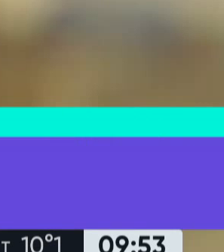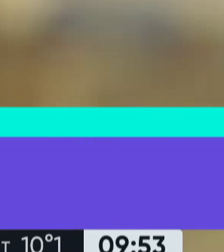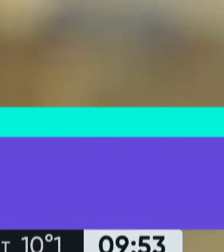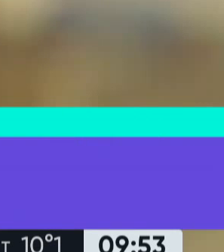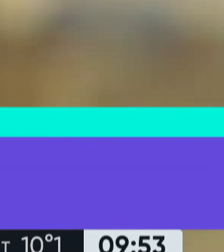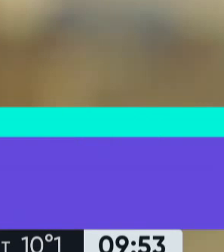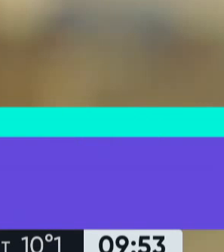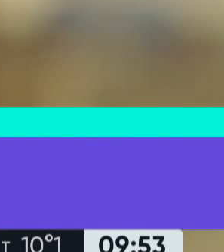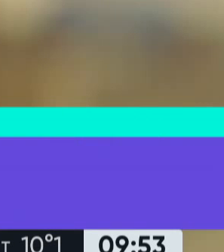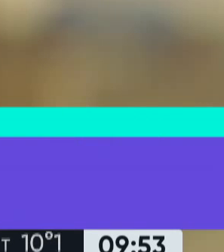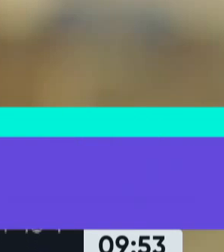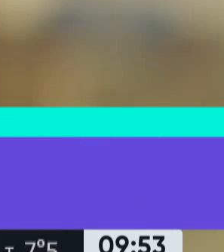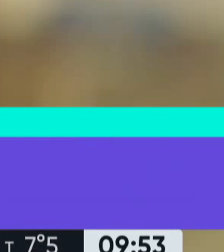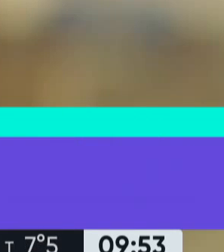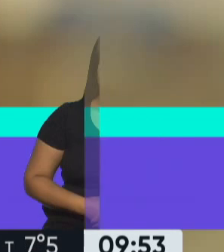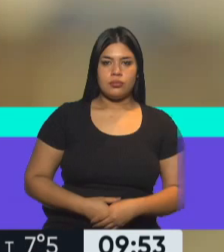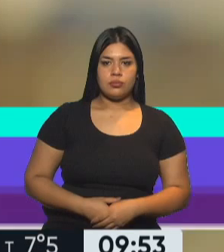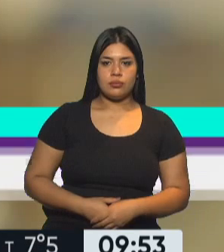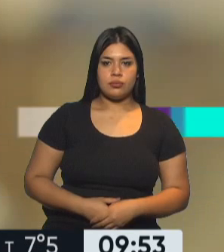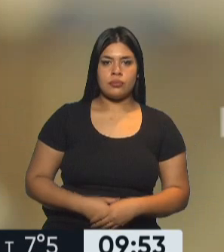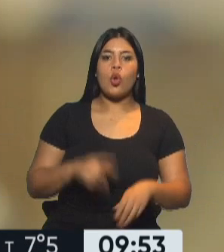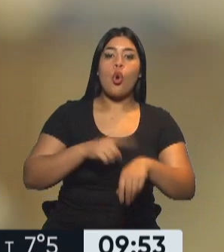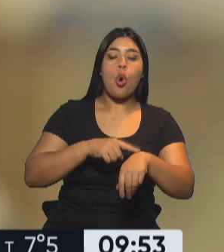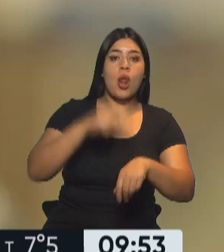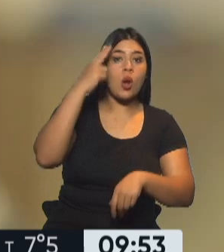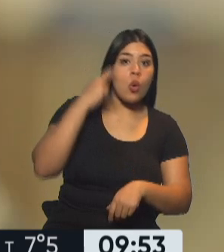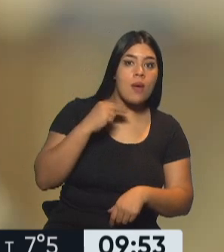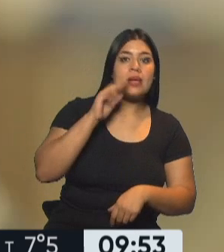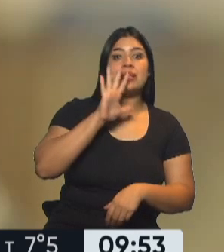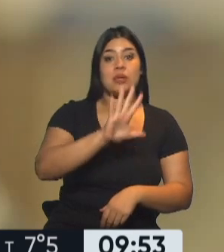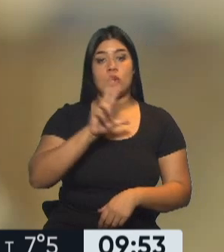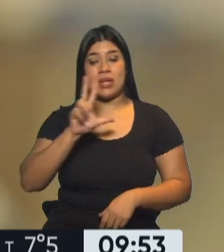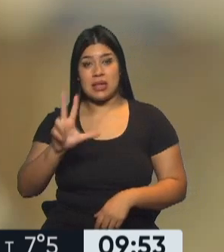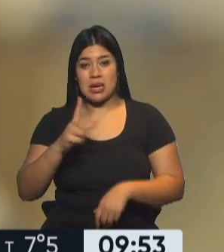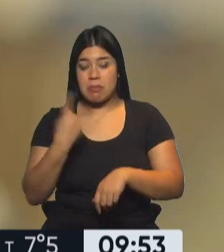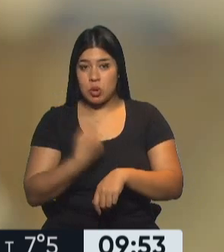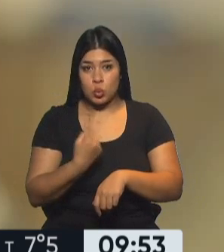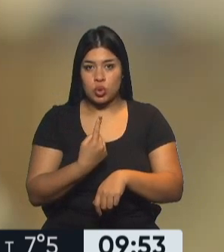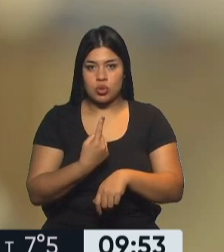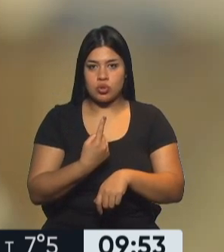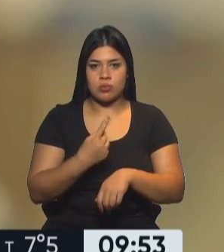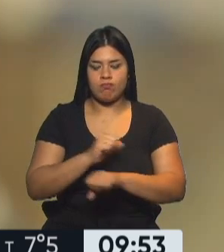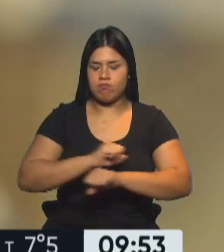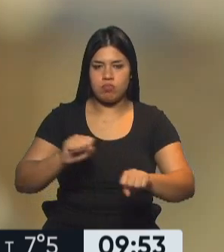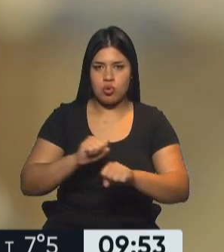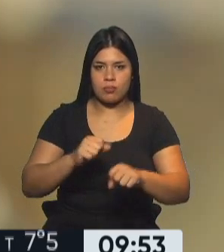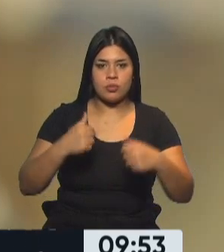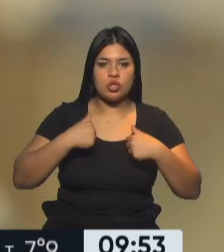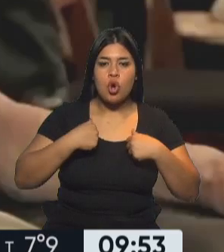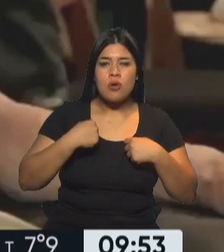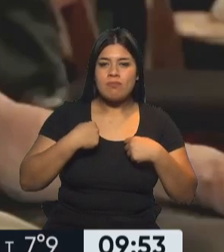A las 9:53 se produce la explosión. Mi primera impresión